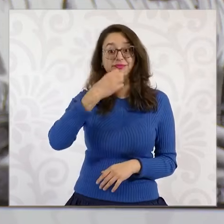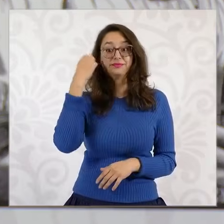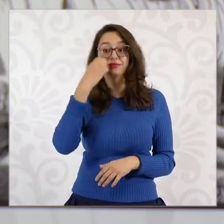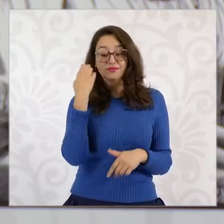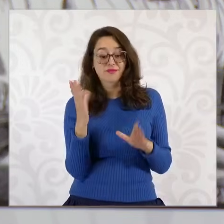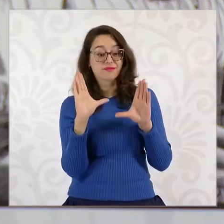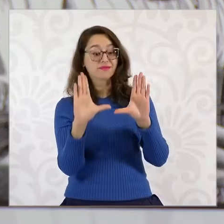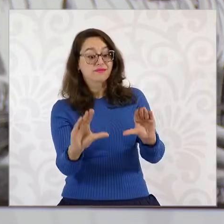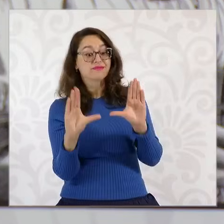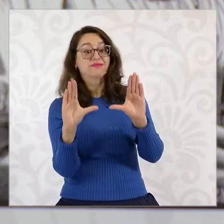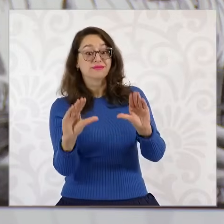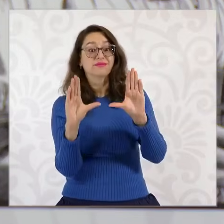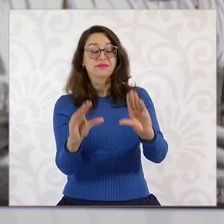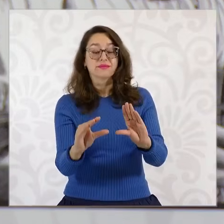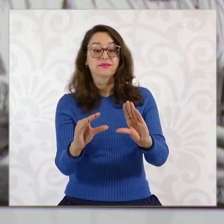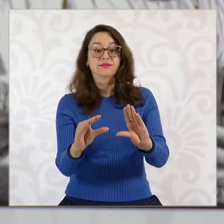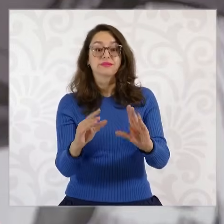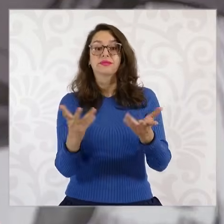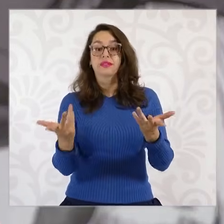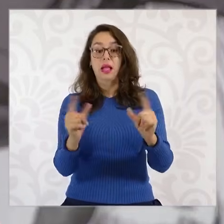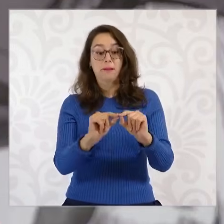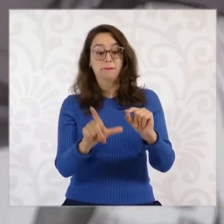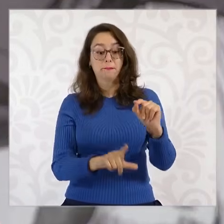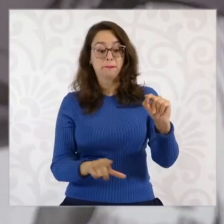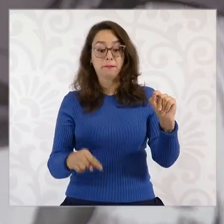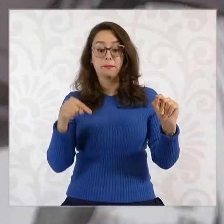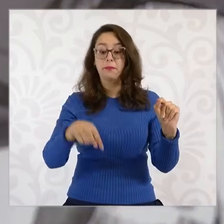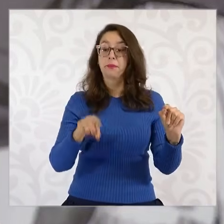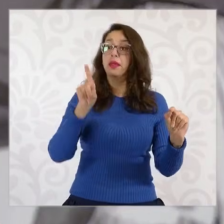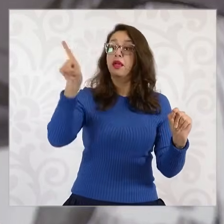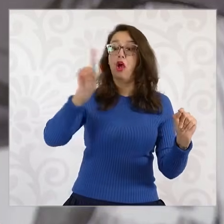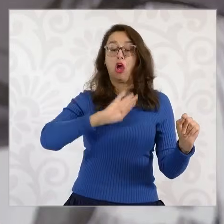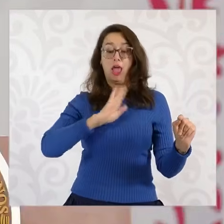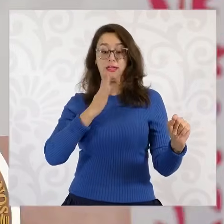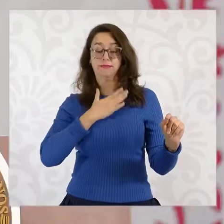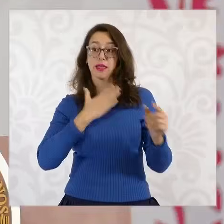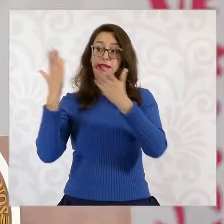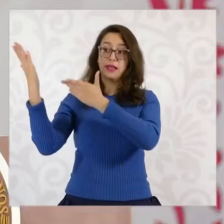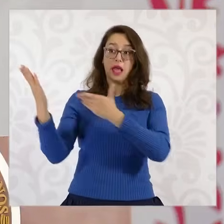escuela, de que los españoles habían venido a civilizar,